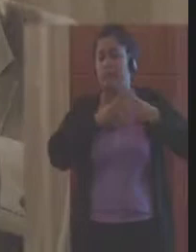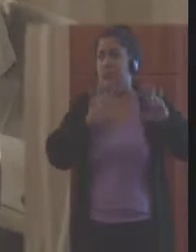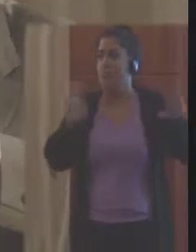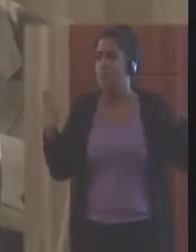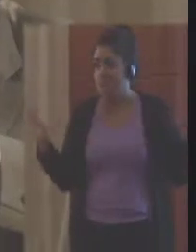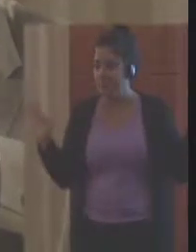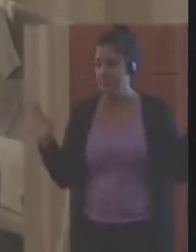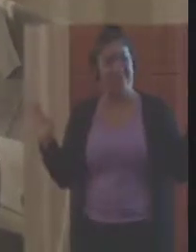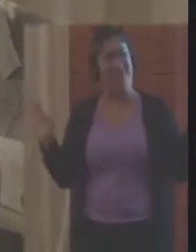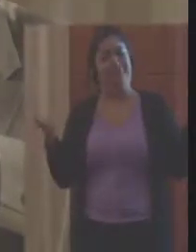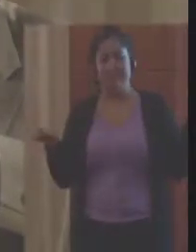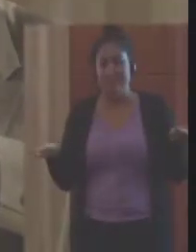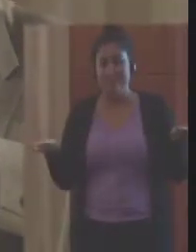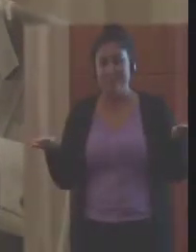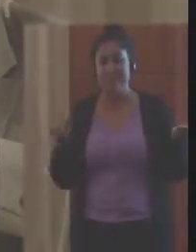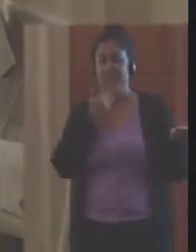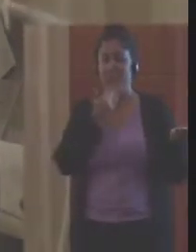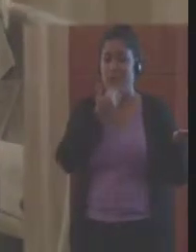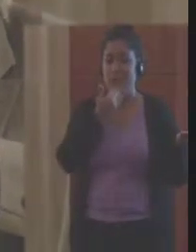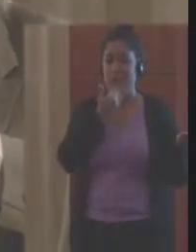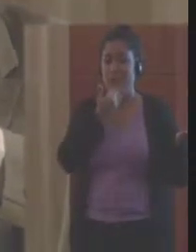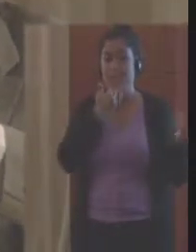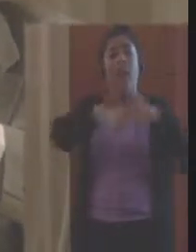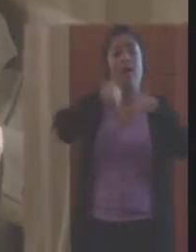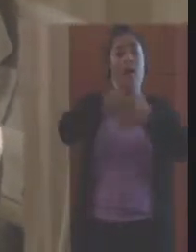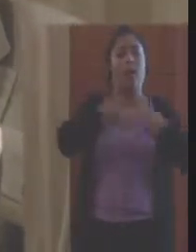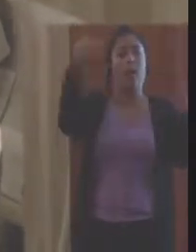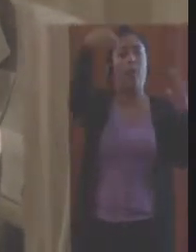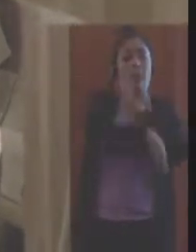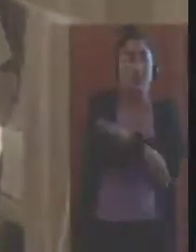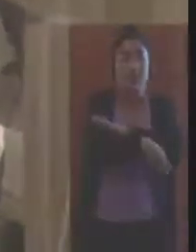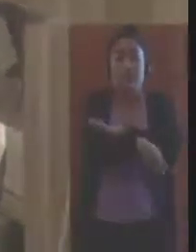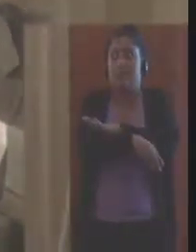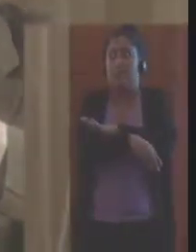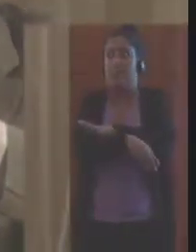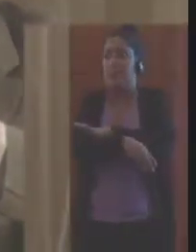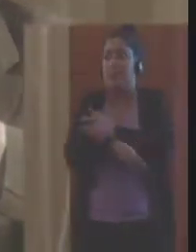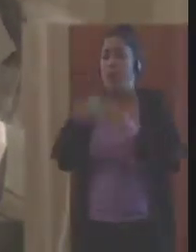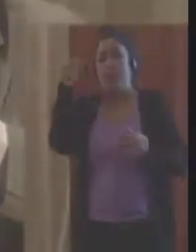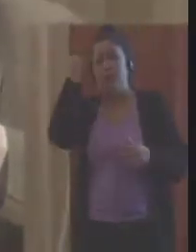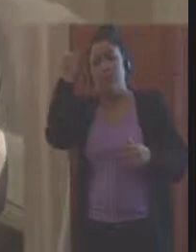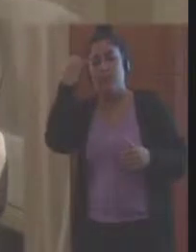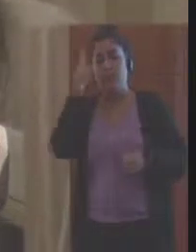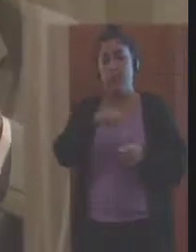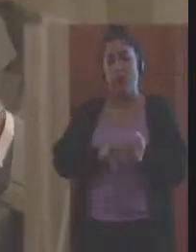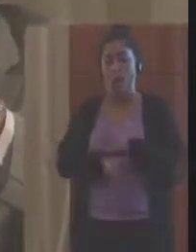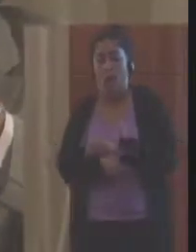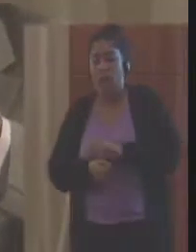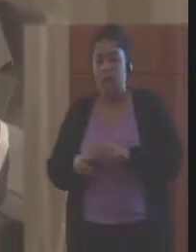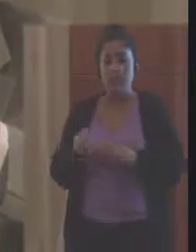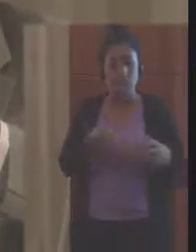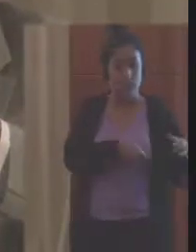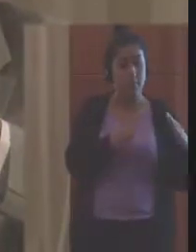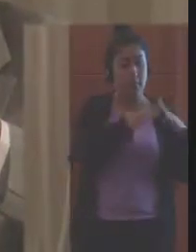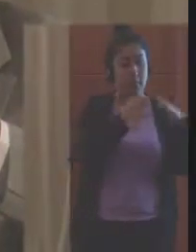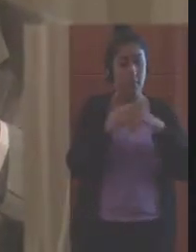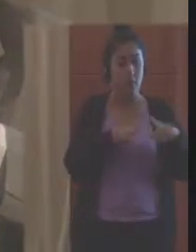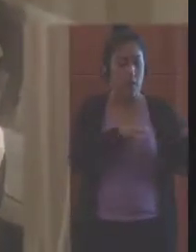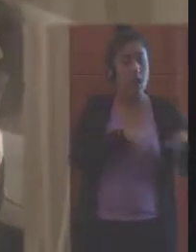lugar sin considerar las consecuencias futuras. Entonces aparecen traficantes de tierra, aparecen